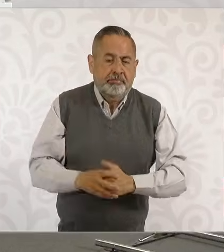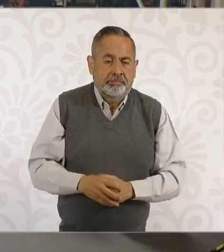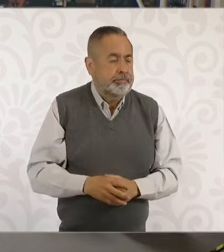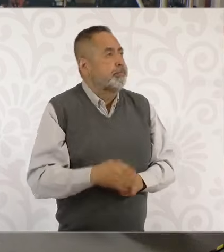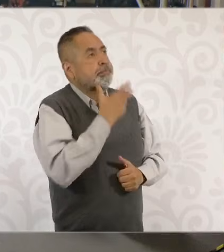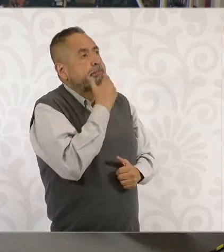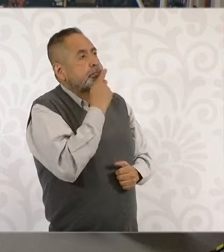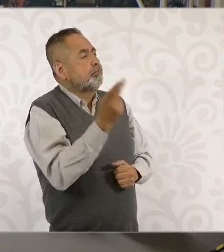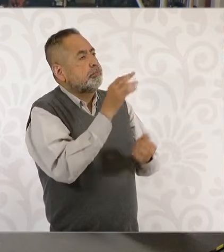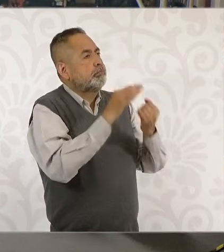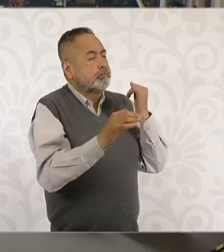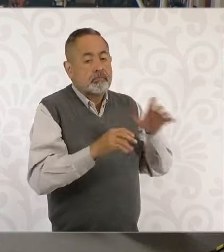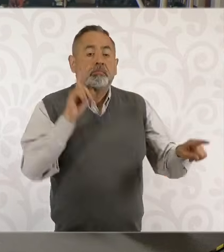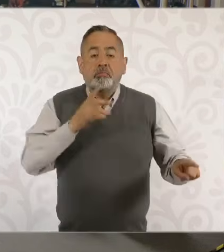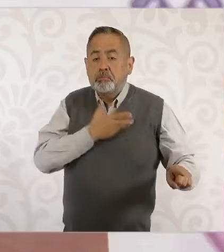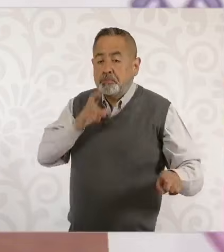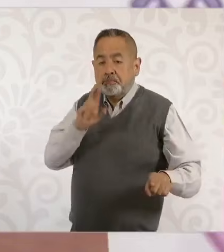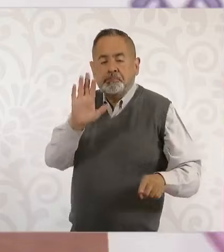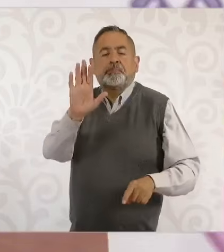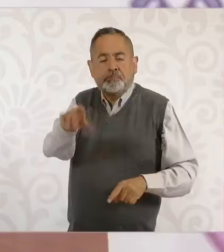Y bueno, el fin de semana… Y así es, fíjense,